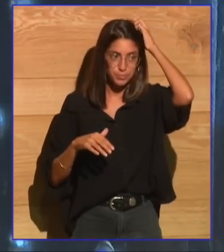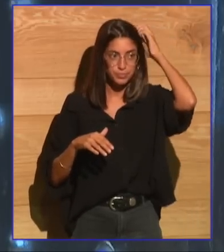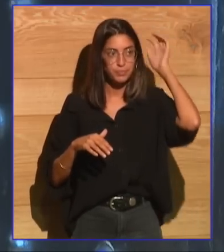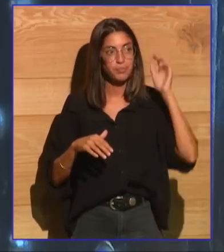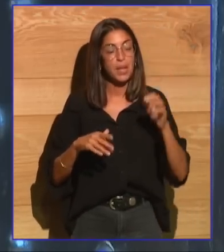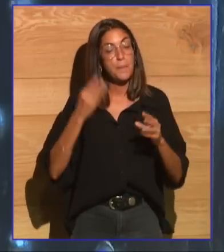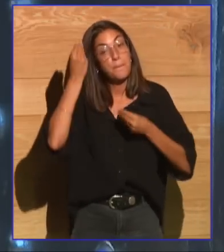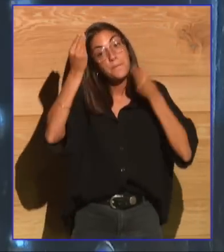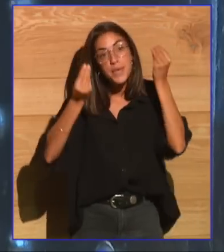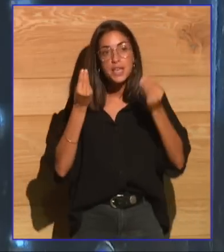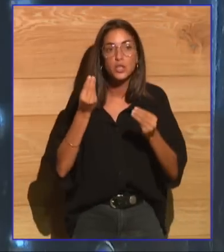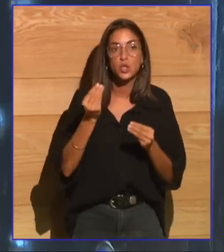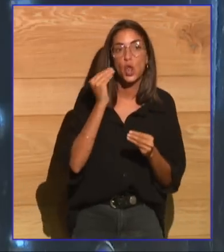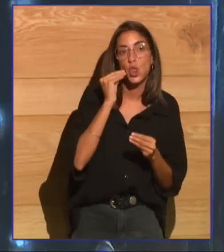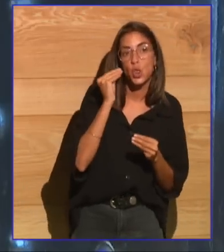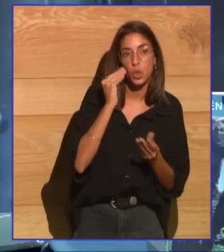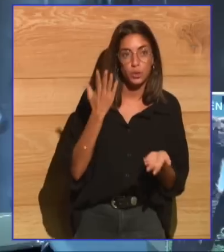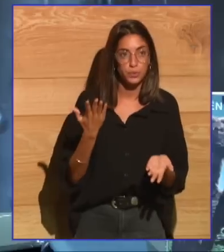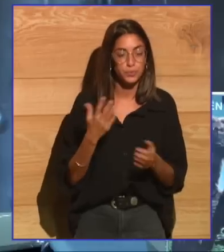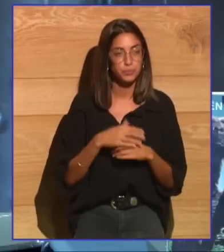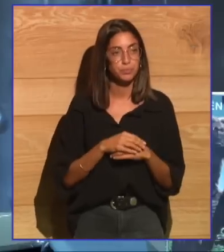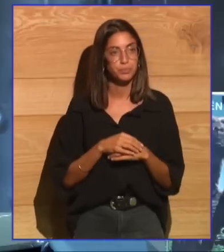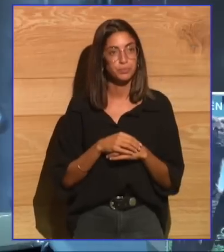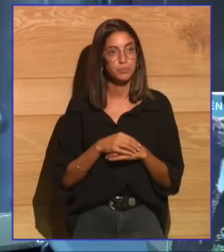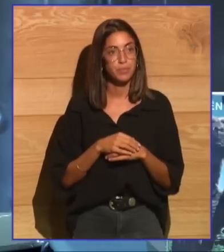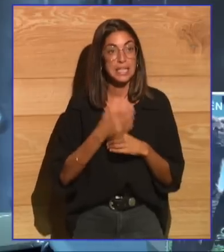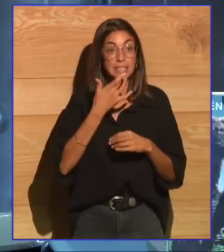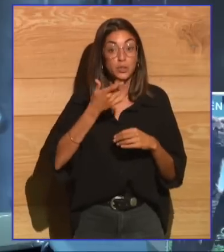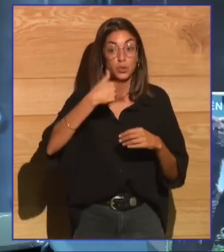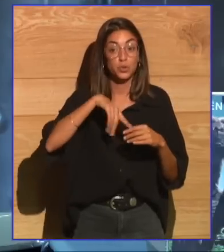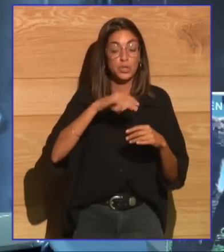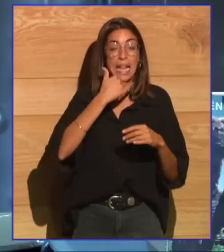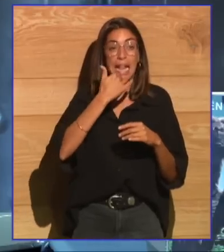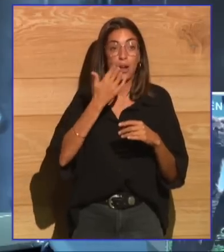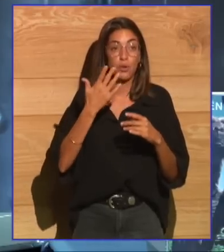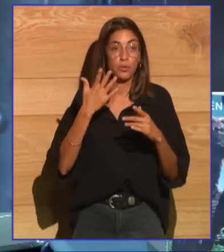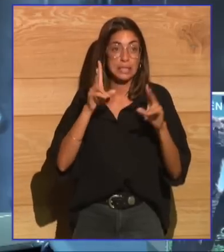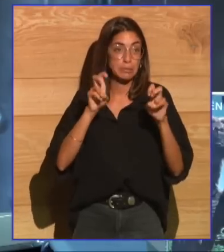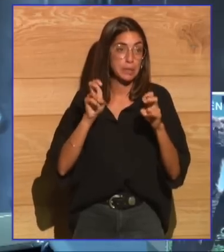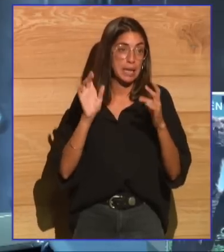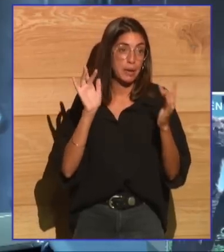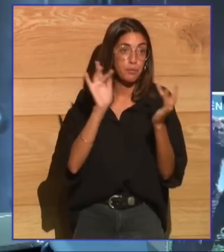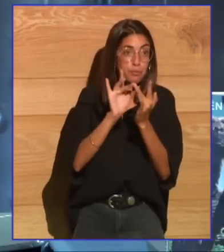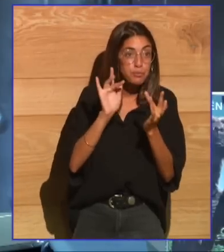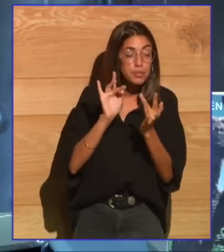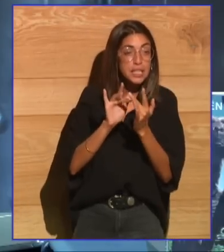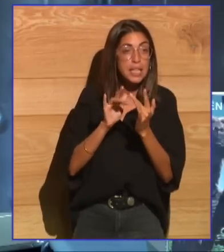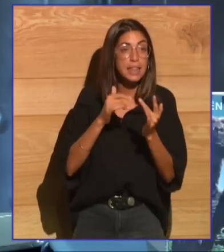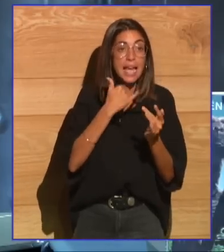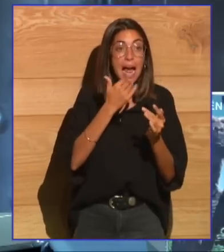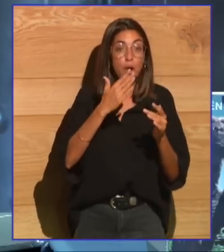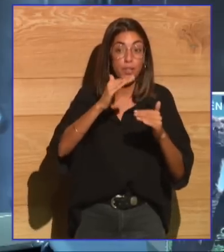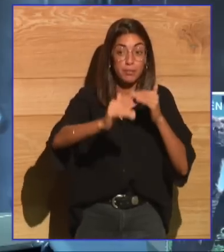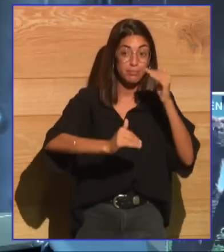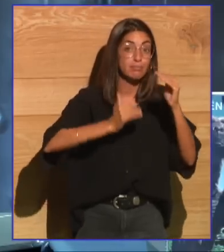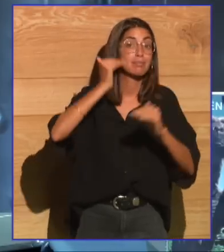creo que imbécil si hablamos incluso términos de afinidad pues seguramente no sería la que más arriba estuviera y